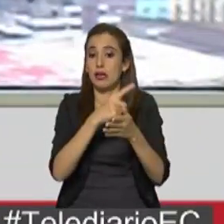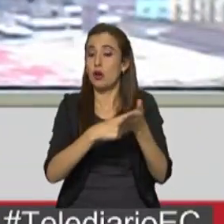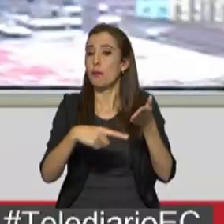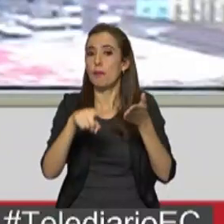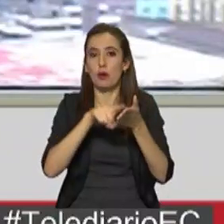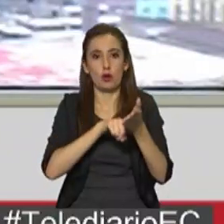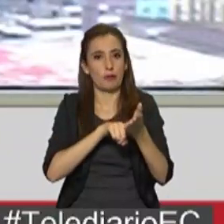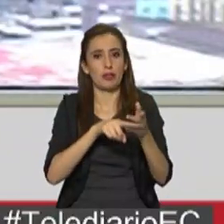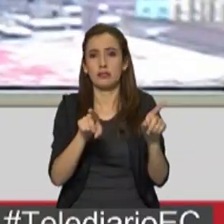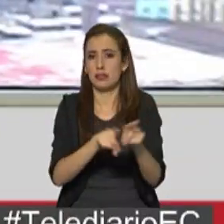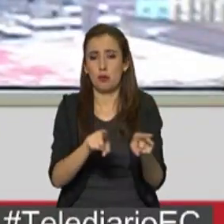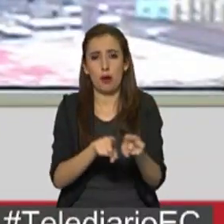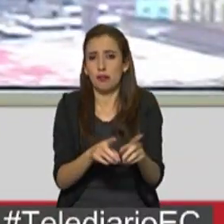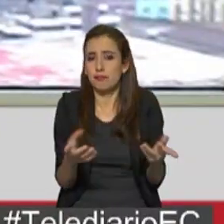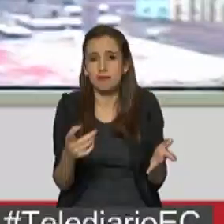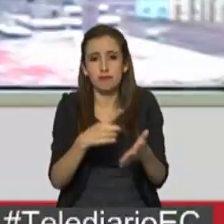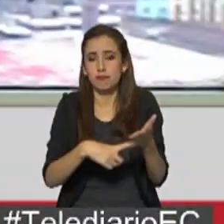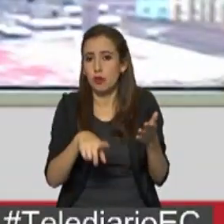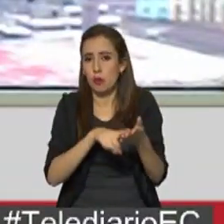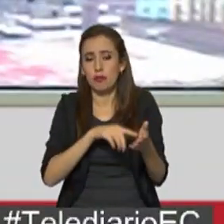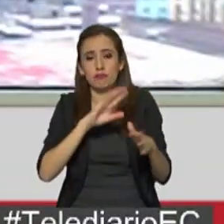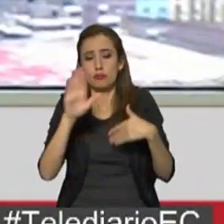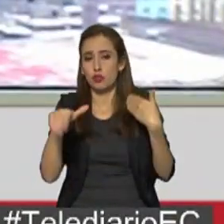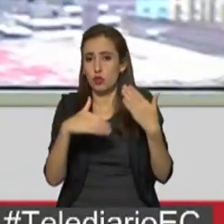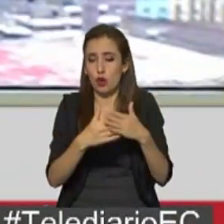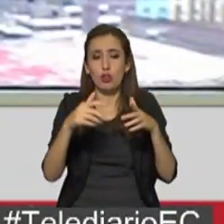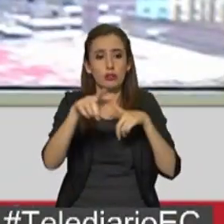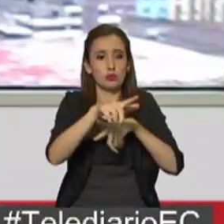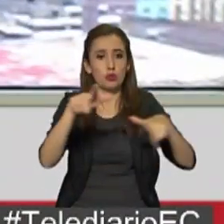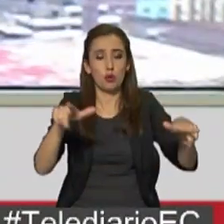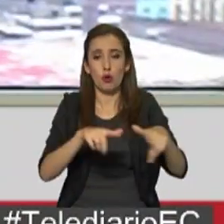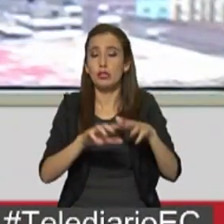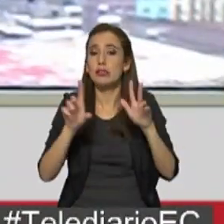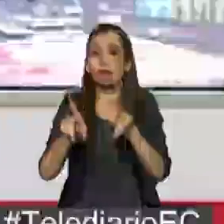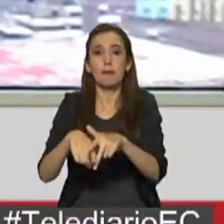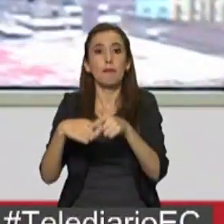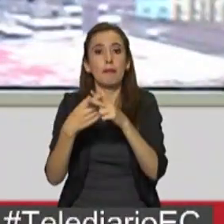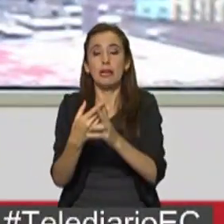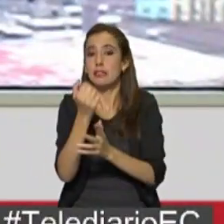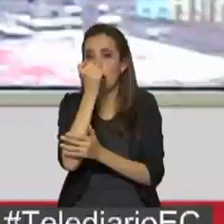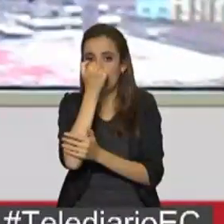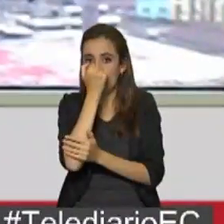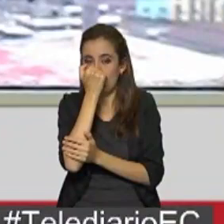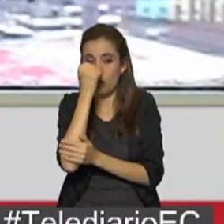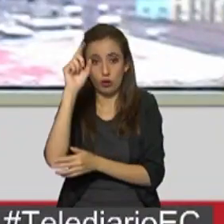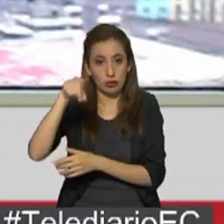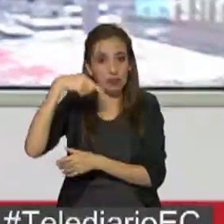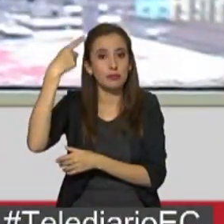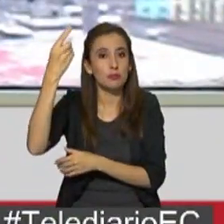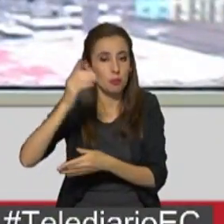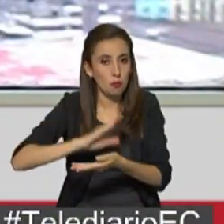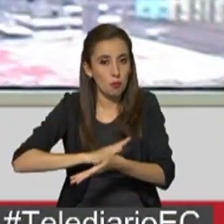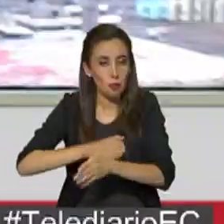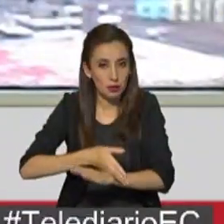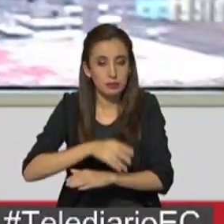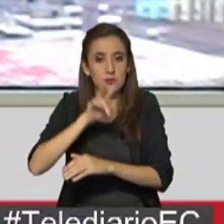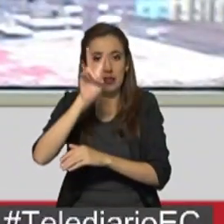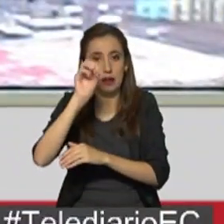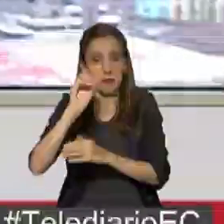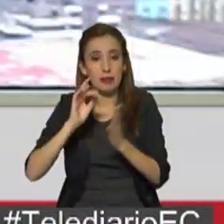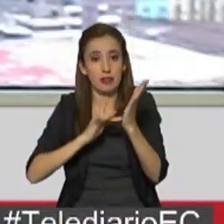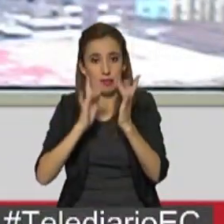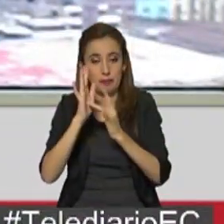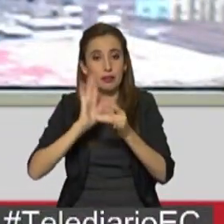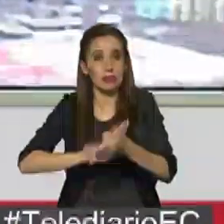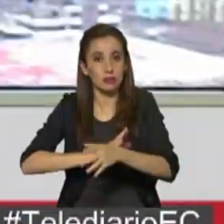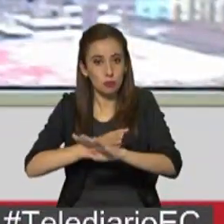mantienen como las tenemos hasta ahora todas las zonas empiezan en rojo y a partir de los próximos días vamos a explicar cuáles son las